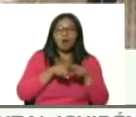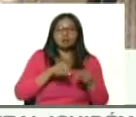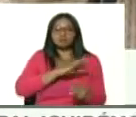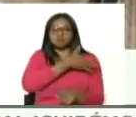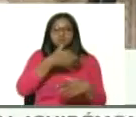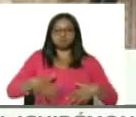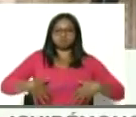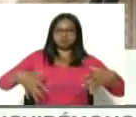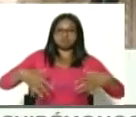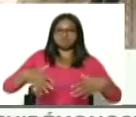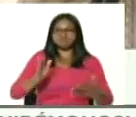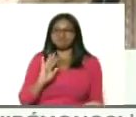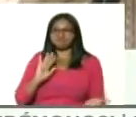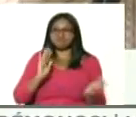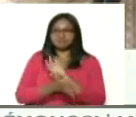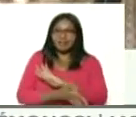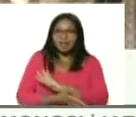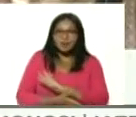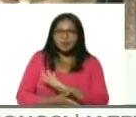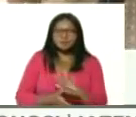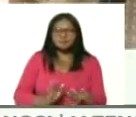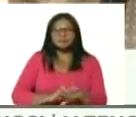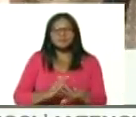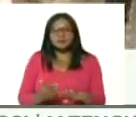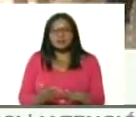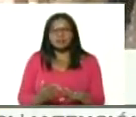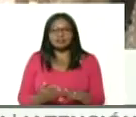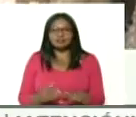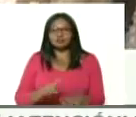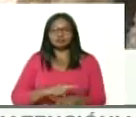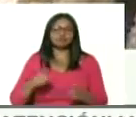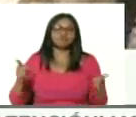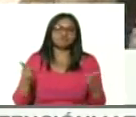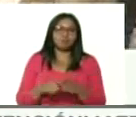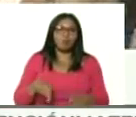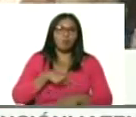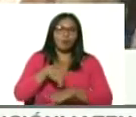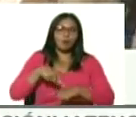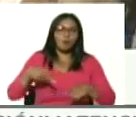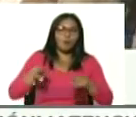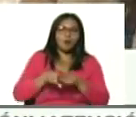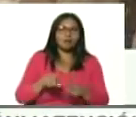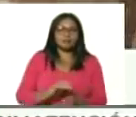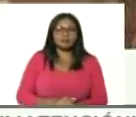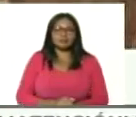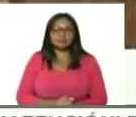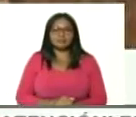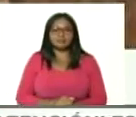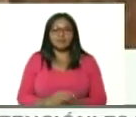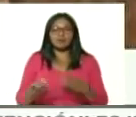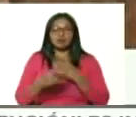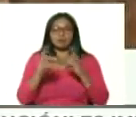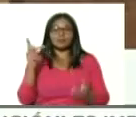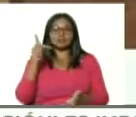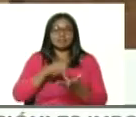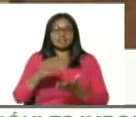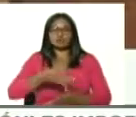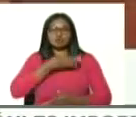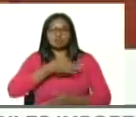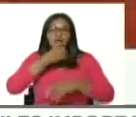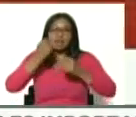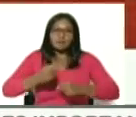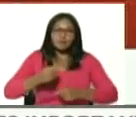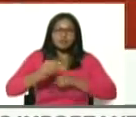élite se agotó. Es cuestión de tiempo. Y la democracia participativa protagónica del socialismo del